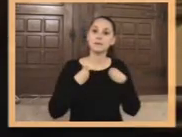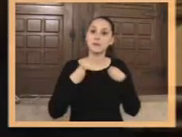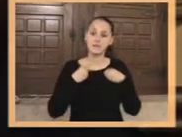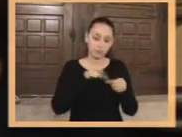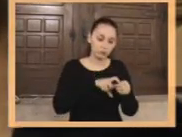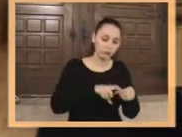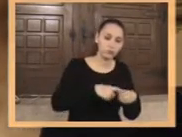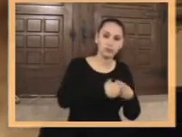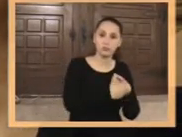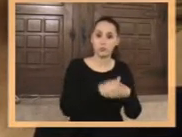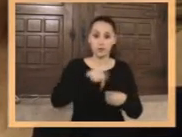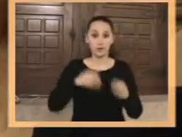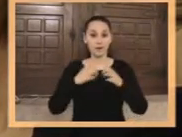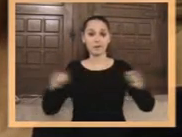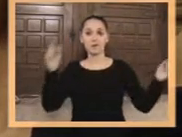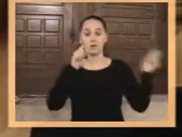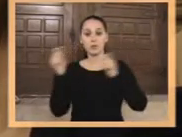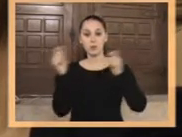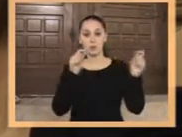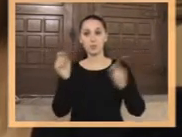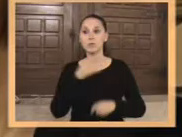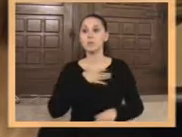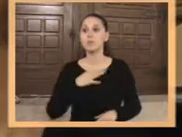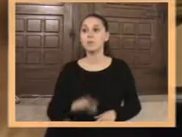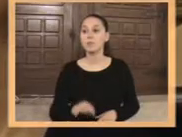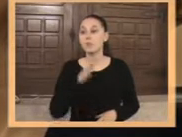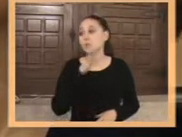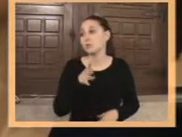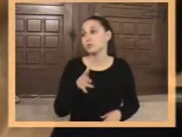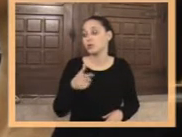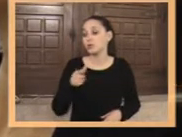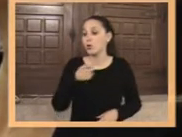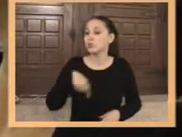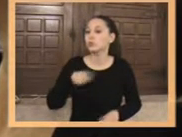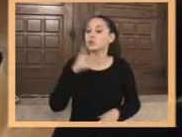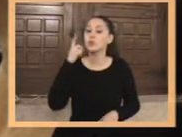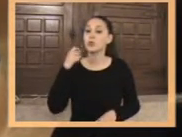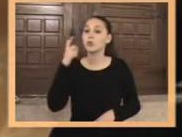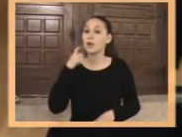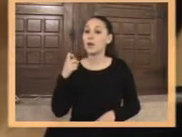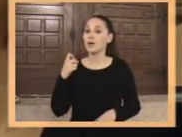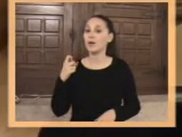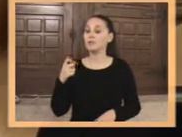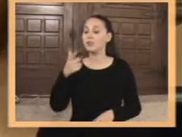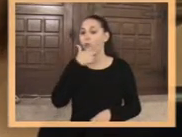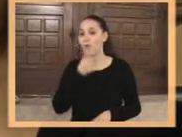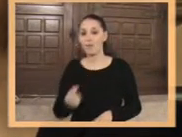Nosotros debemos facilitar, por lo tanto, ese hábito a la ciudadanía de Plasencia